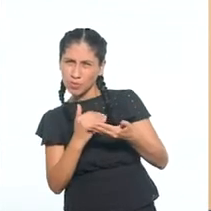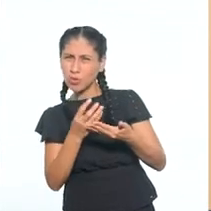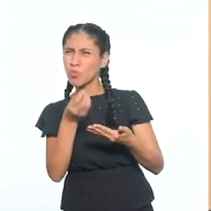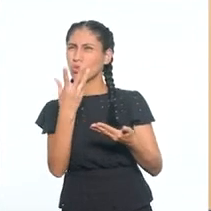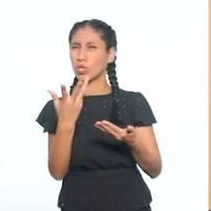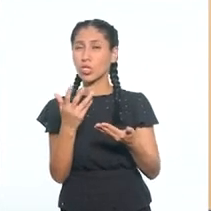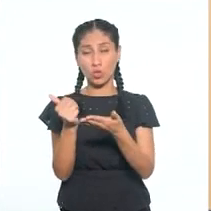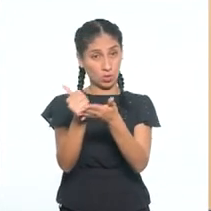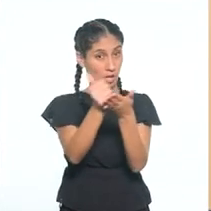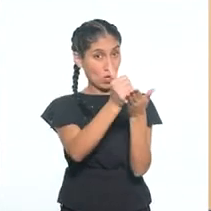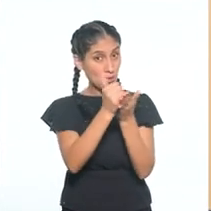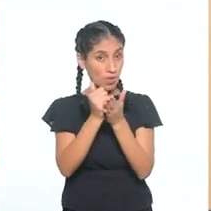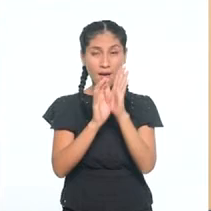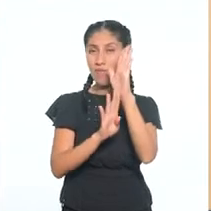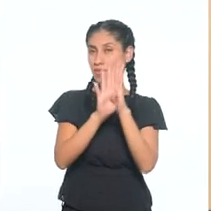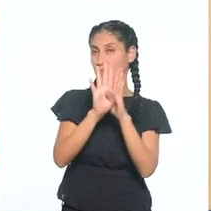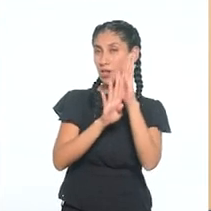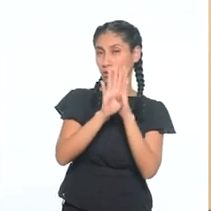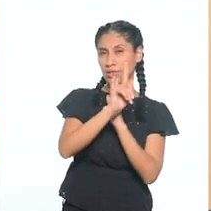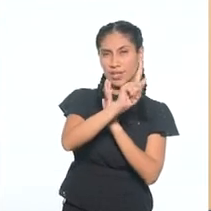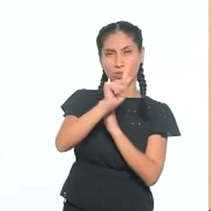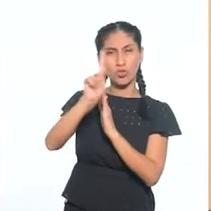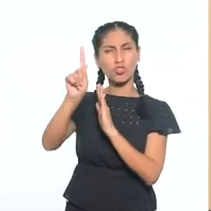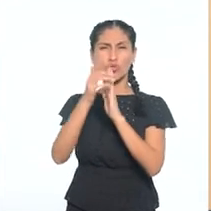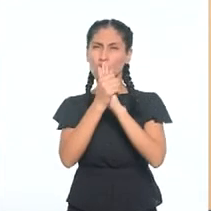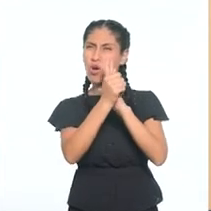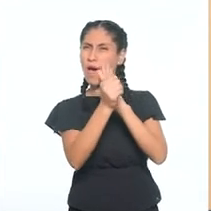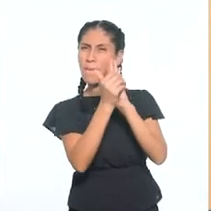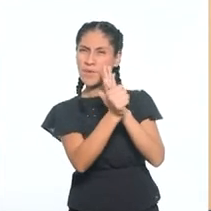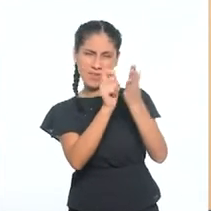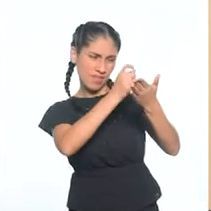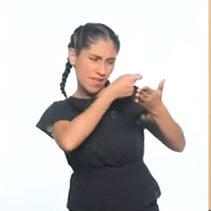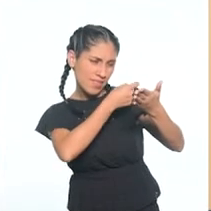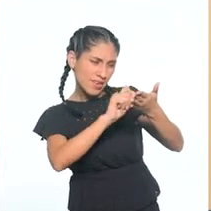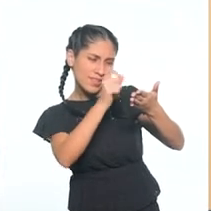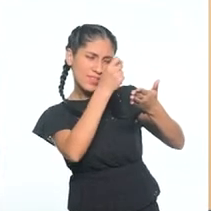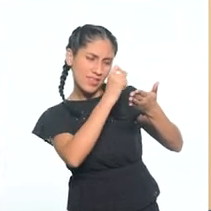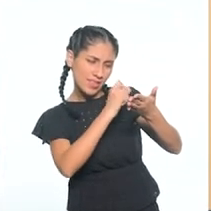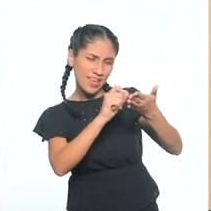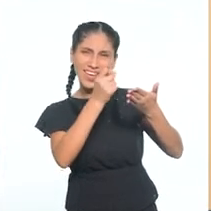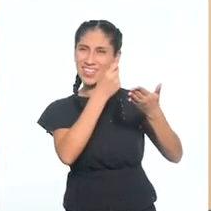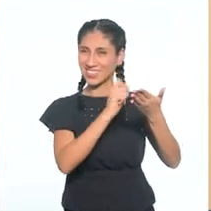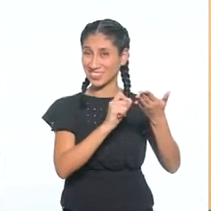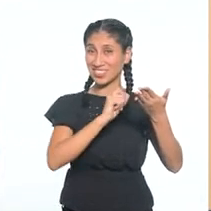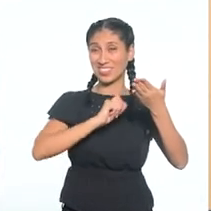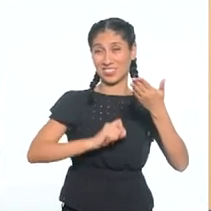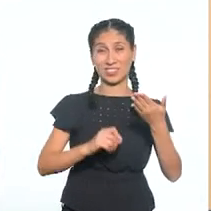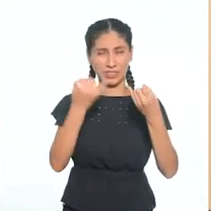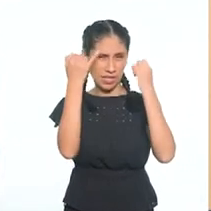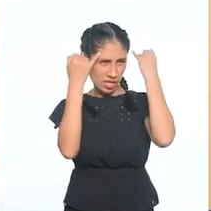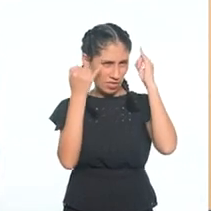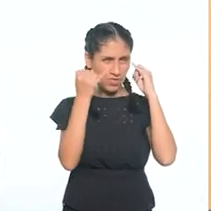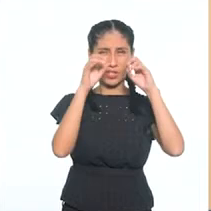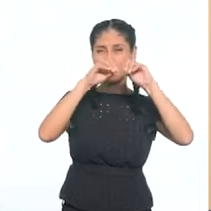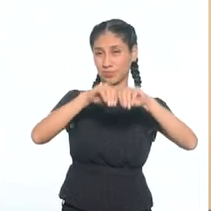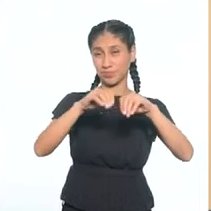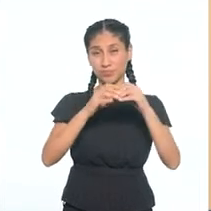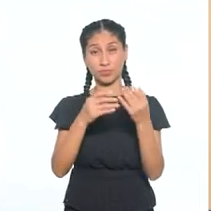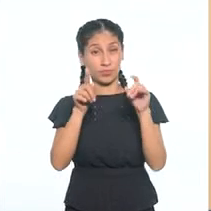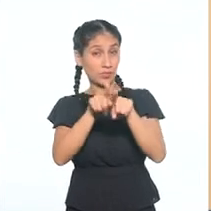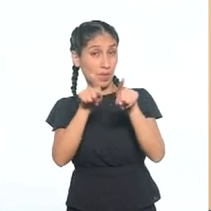porque nos permiten desarrollar nuestra capacidad de reacción a partir de una adecuada selección de organización de ideas